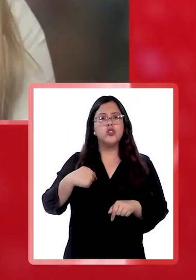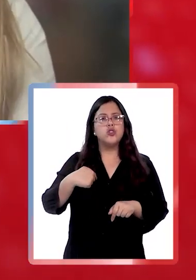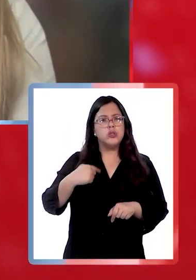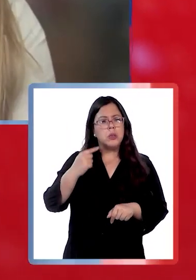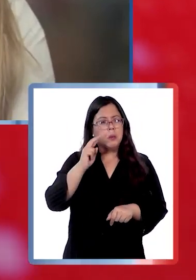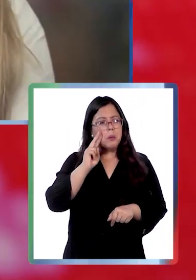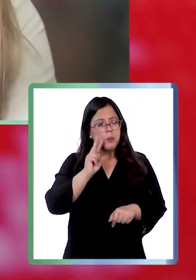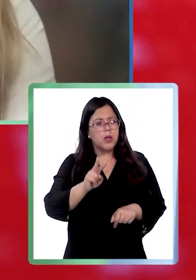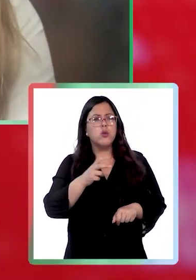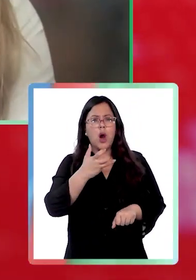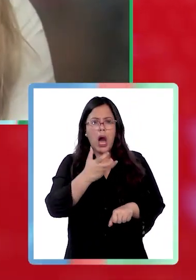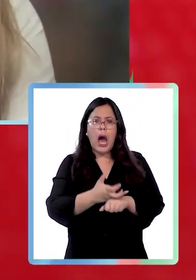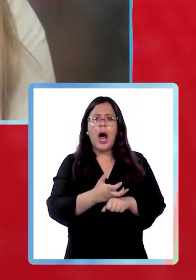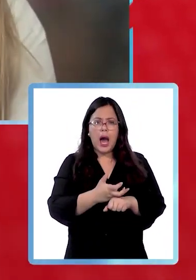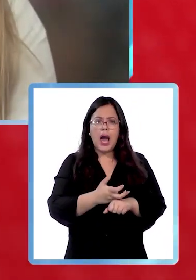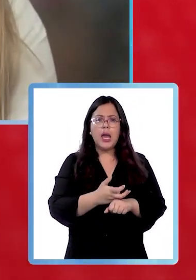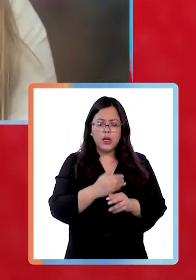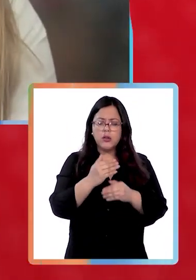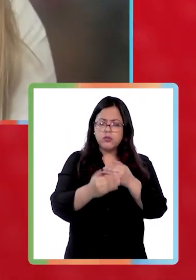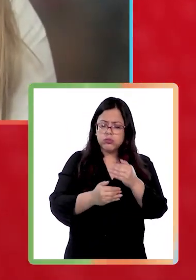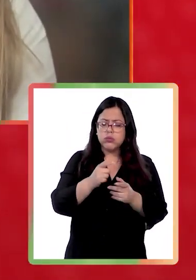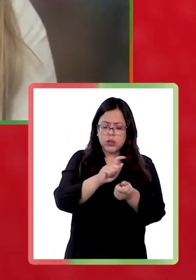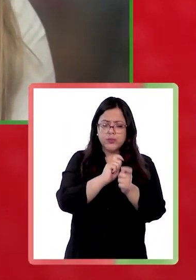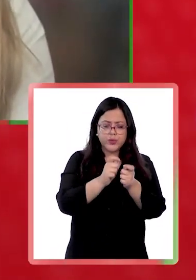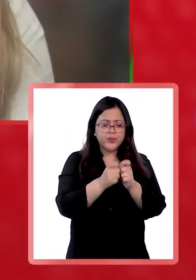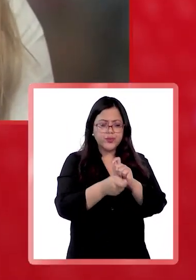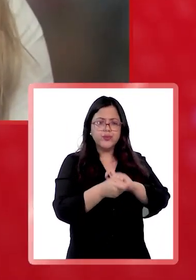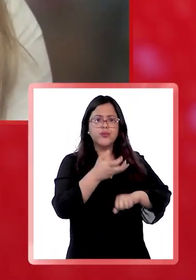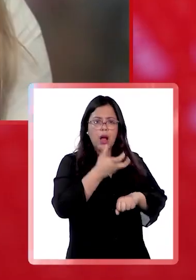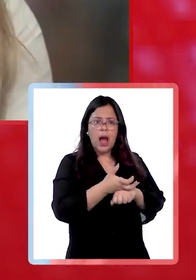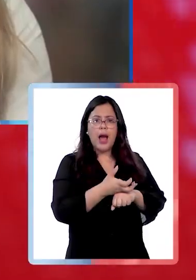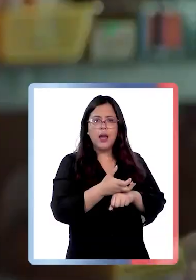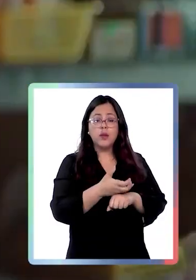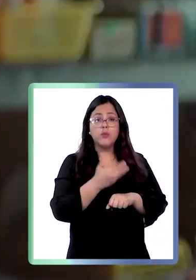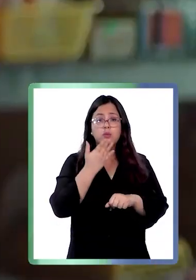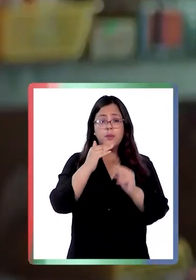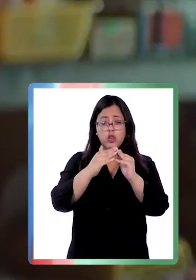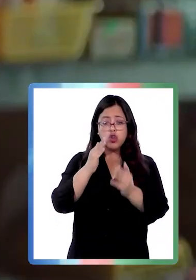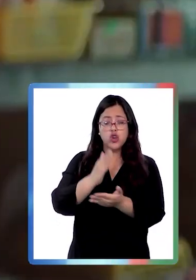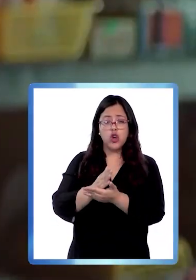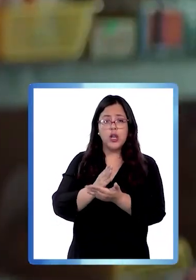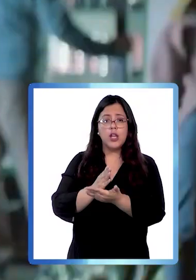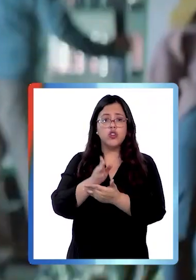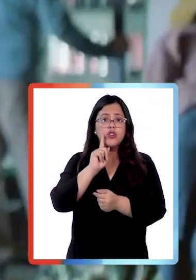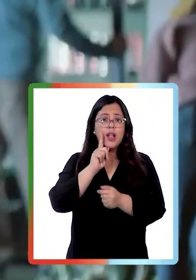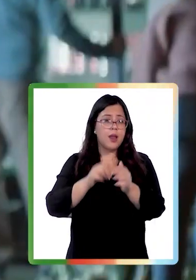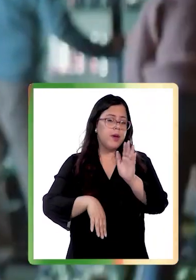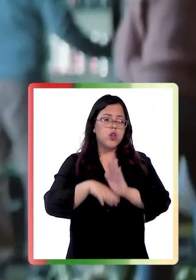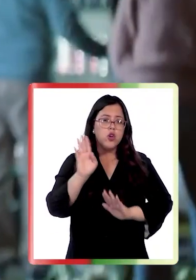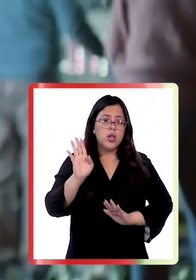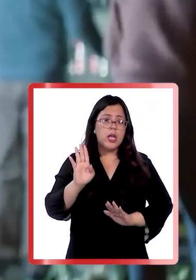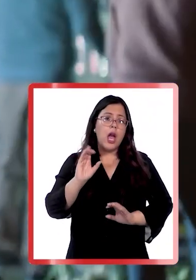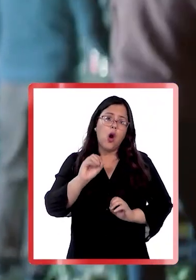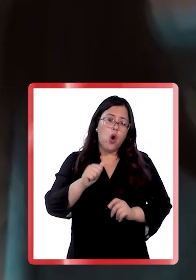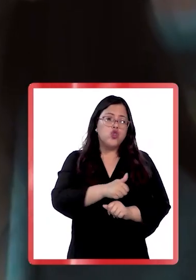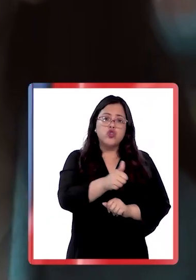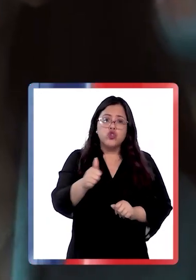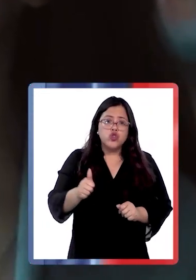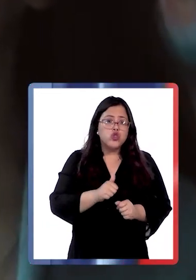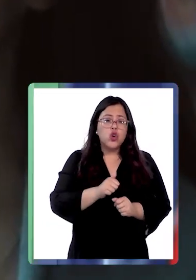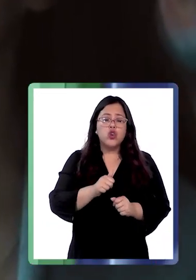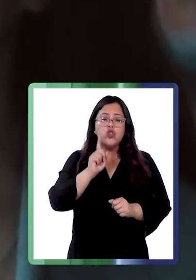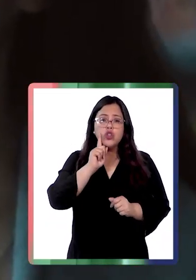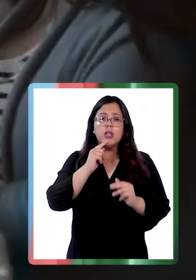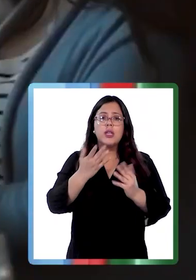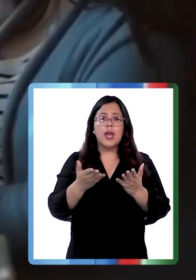creo que se han dado las instancias, el sistema ha ido cambiando y evolucionando y los colegios tienen, la gran mayoría, si